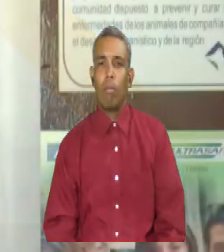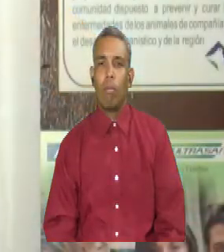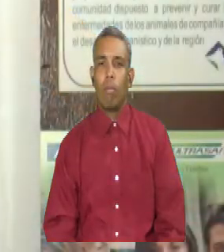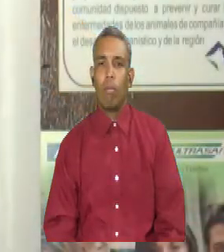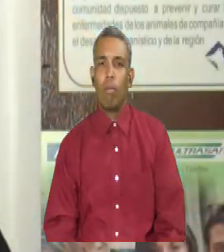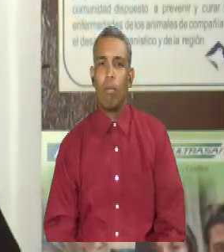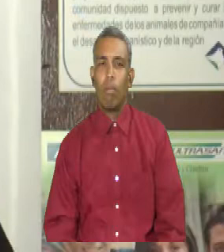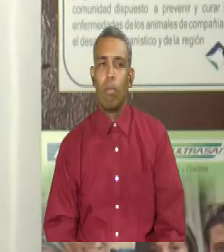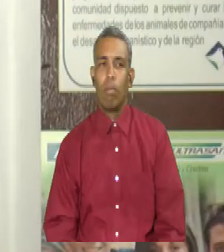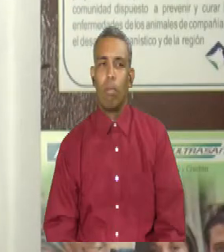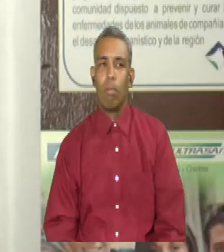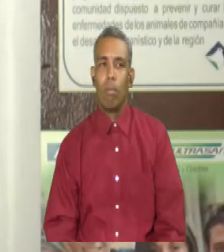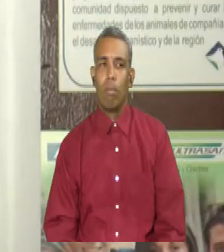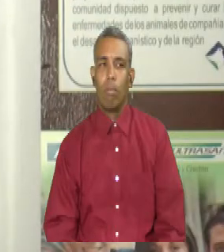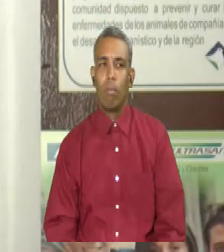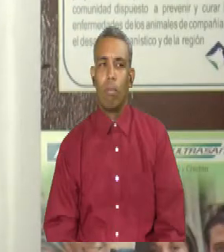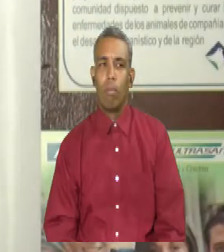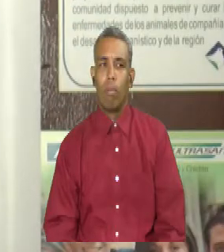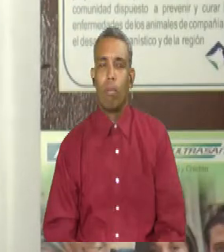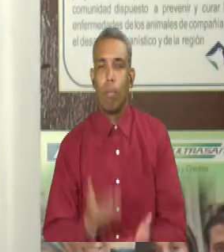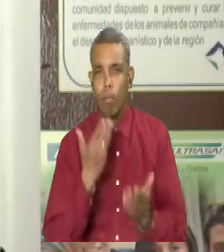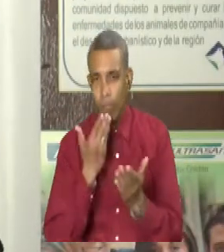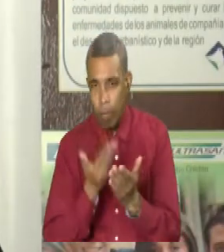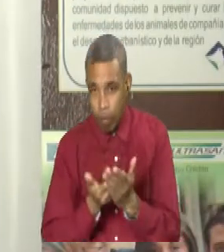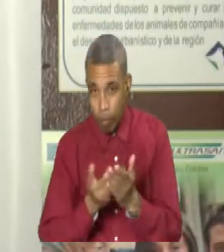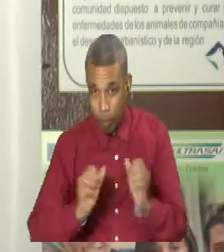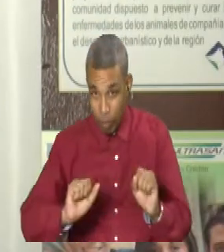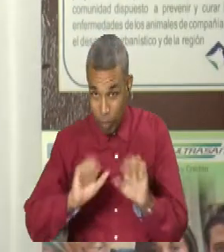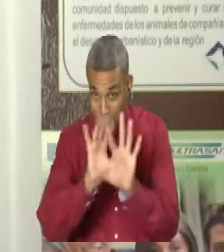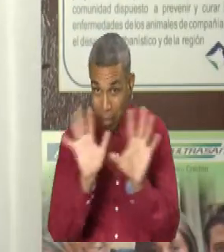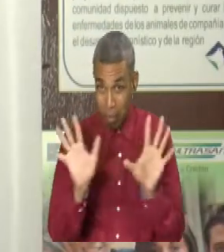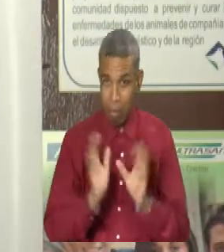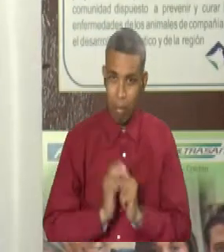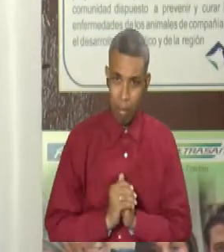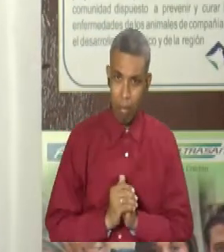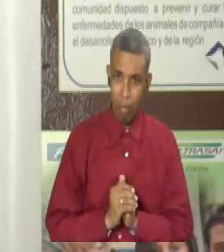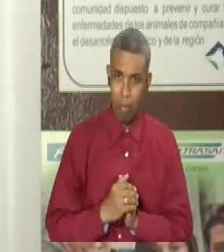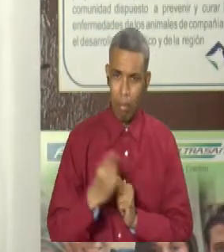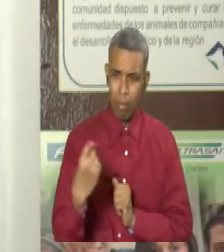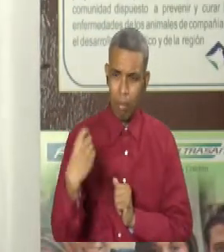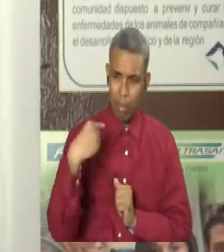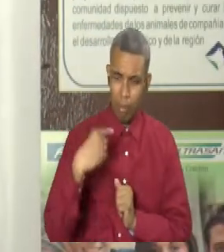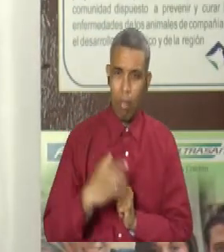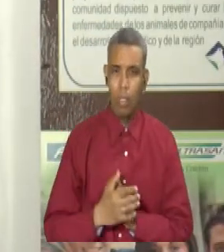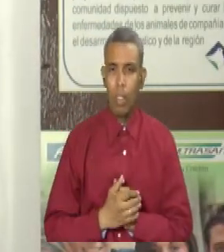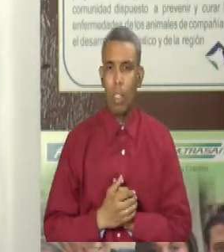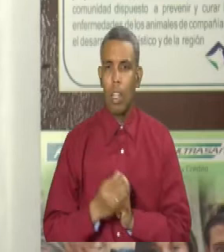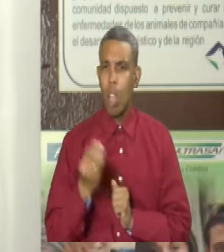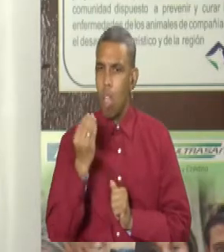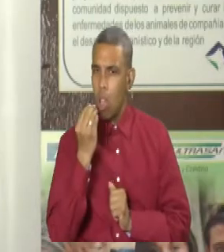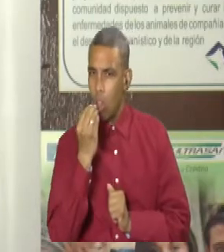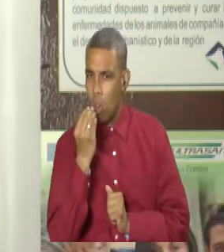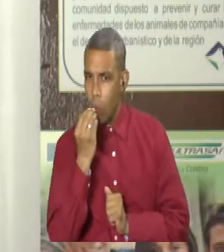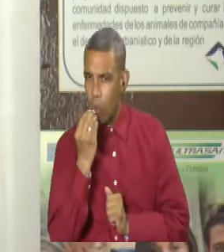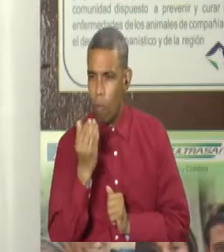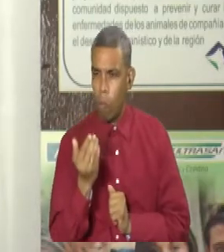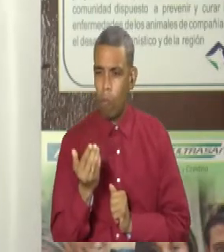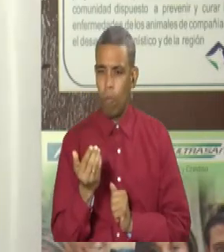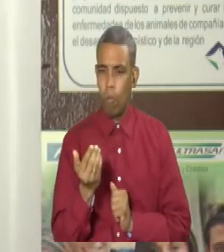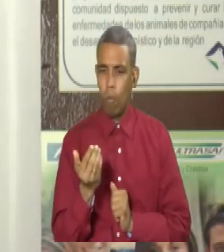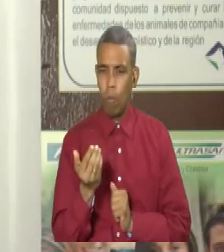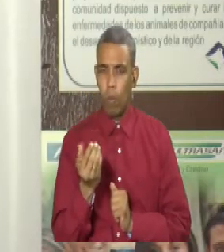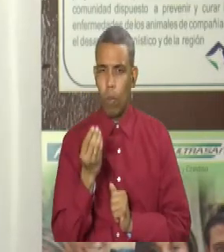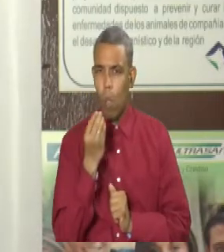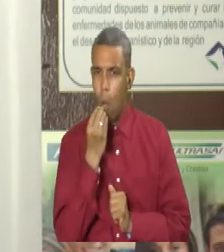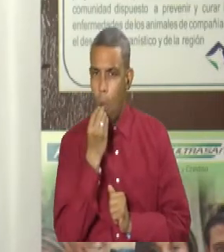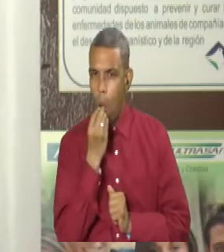Muy buenos días, televidentes de En Casa. En relación a la pregunta de que si la comida de sal o la comida casera ocasiona mal olor en